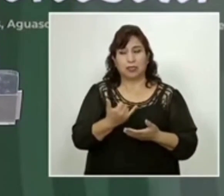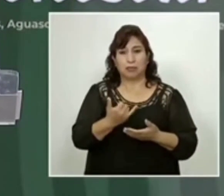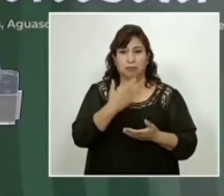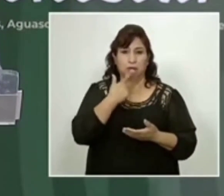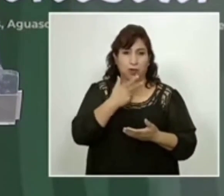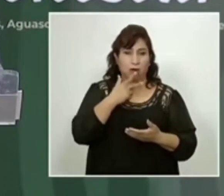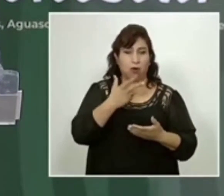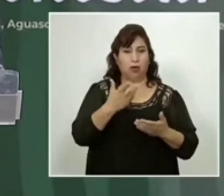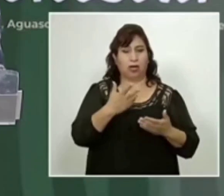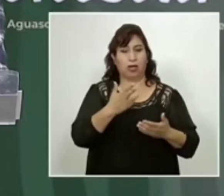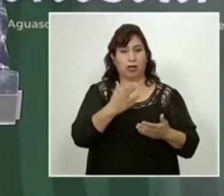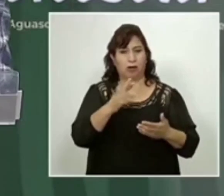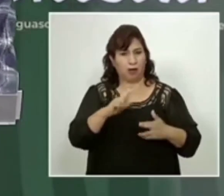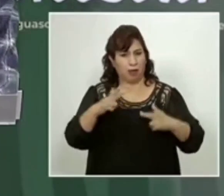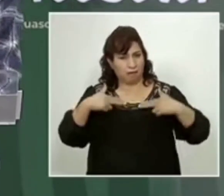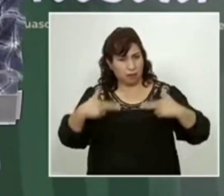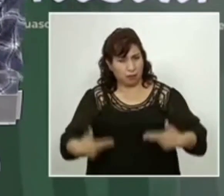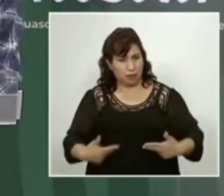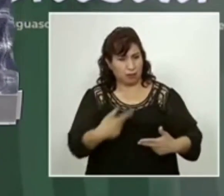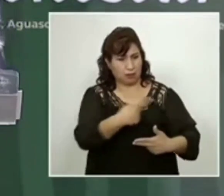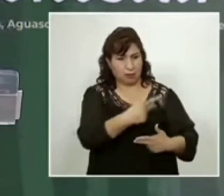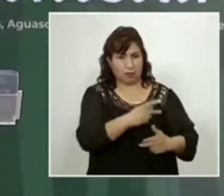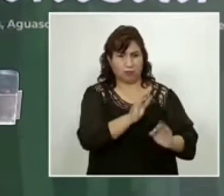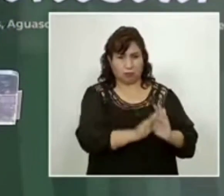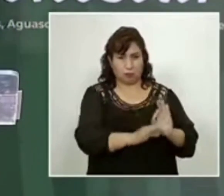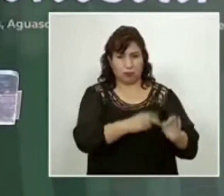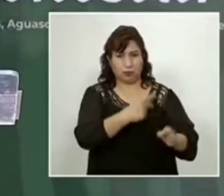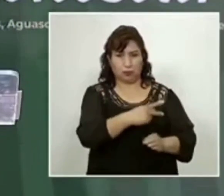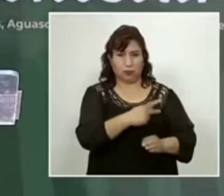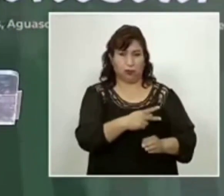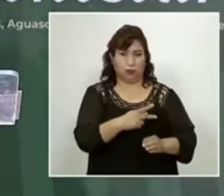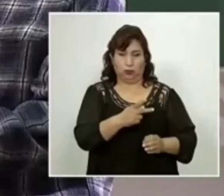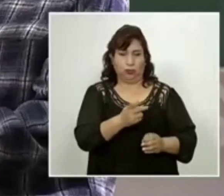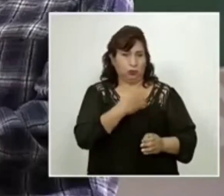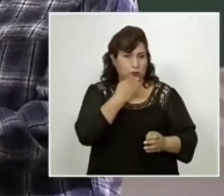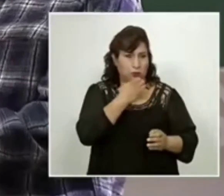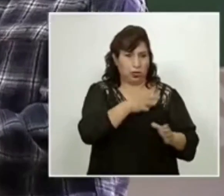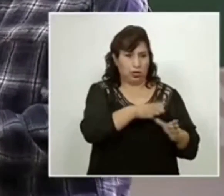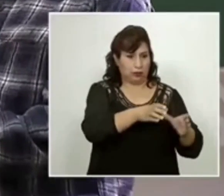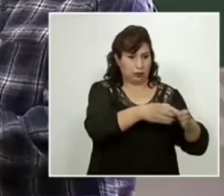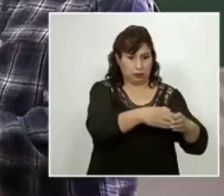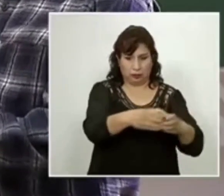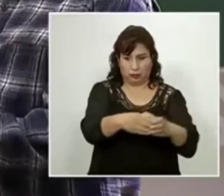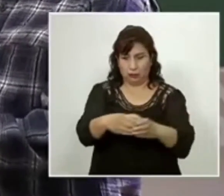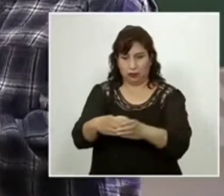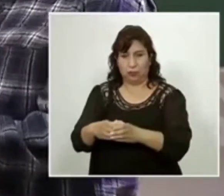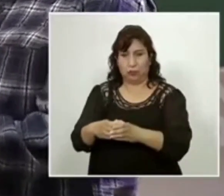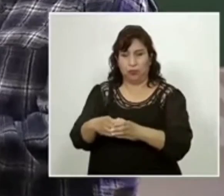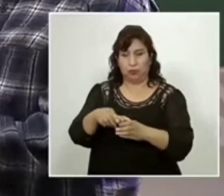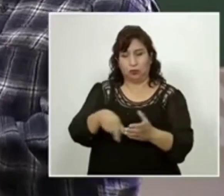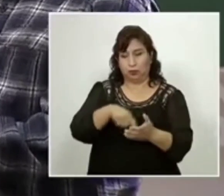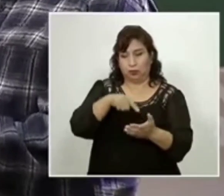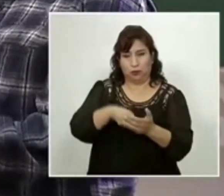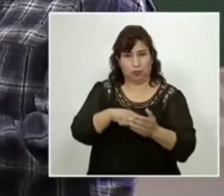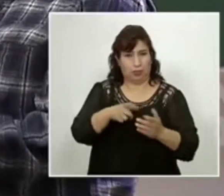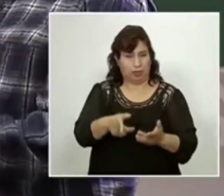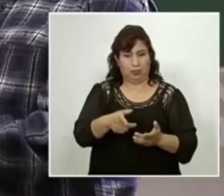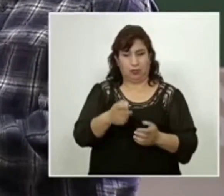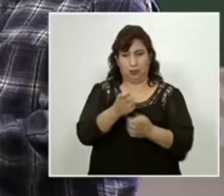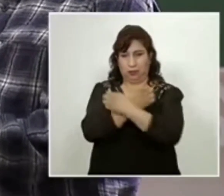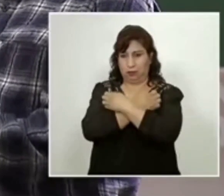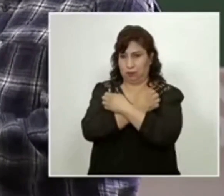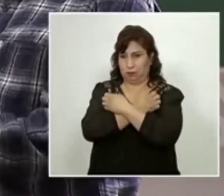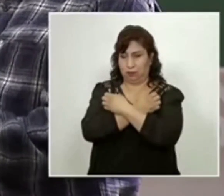mejoren, rehabiliten sus escuelas, sus planteles